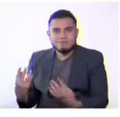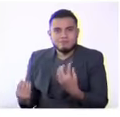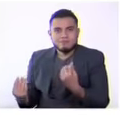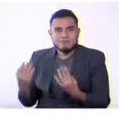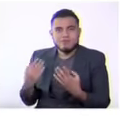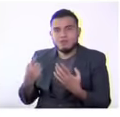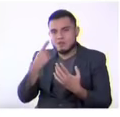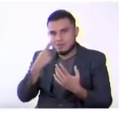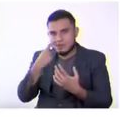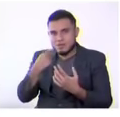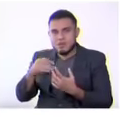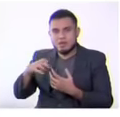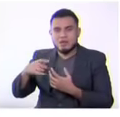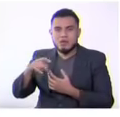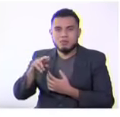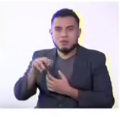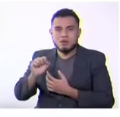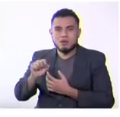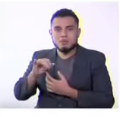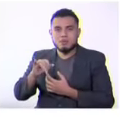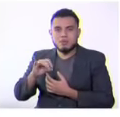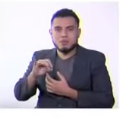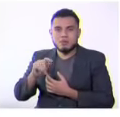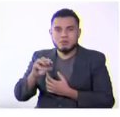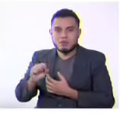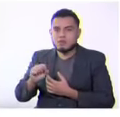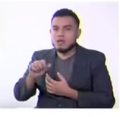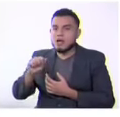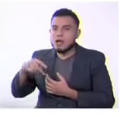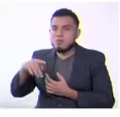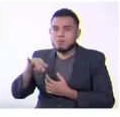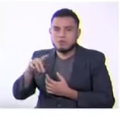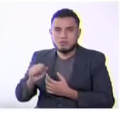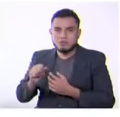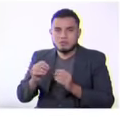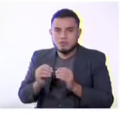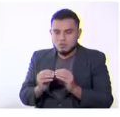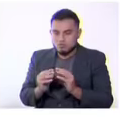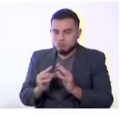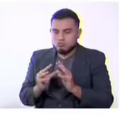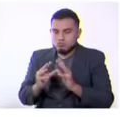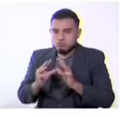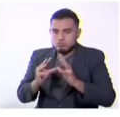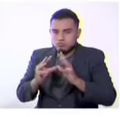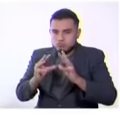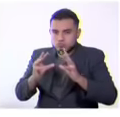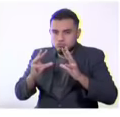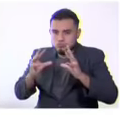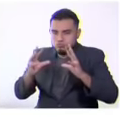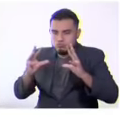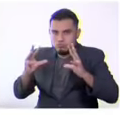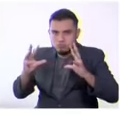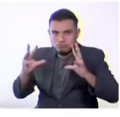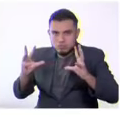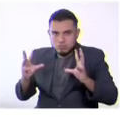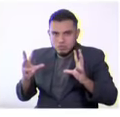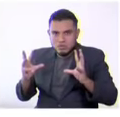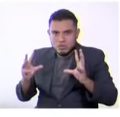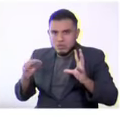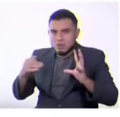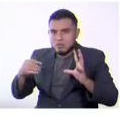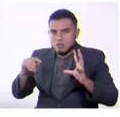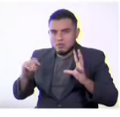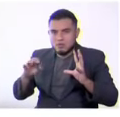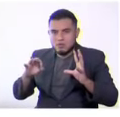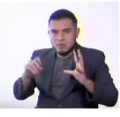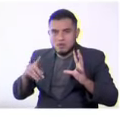las esporas meióticas haploides crecen para formar un gametofito haploide, productor de